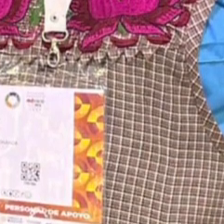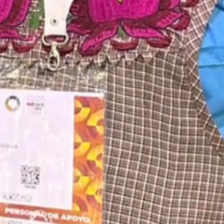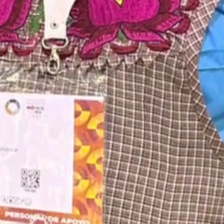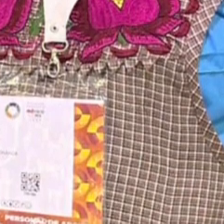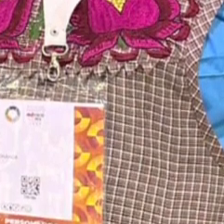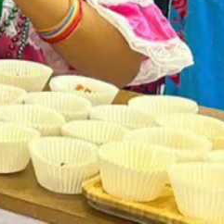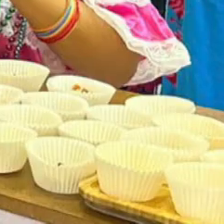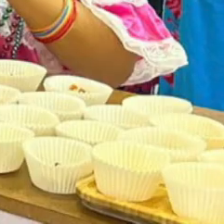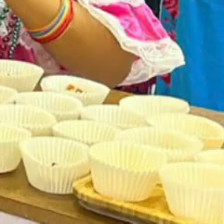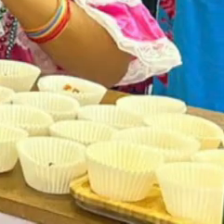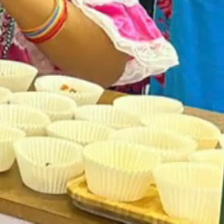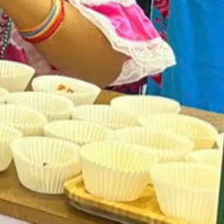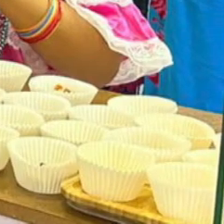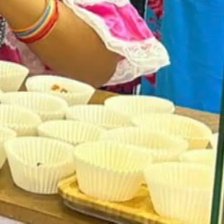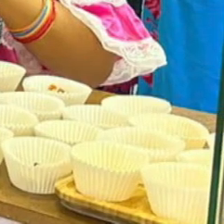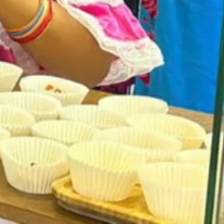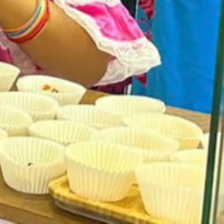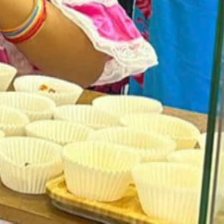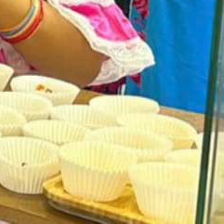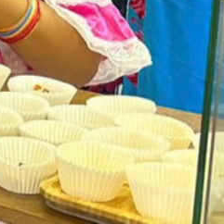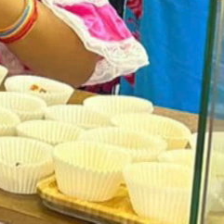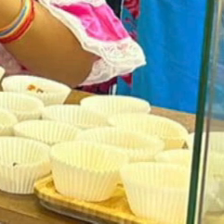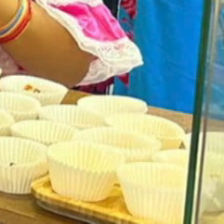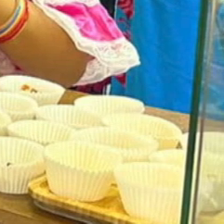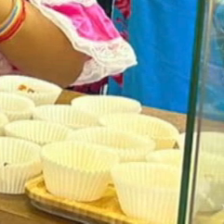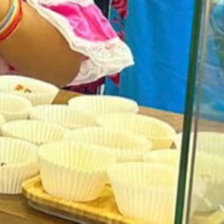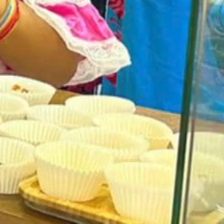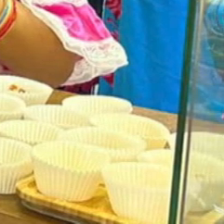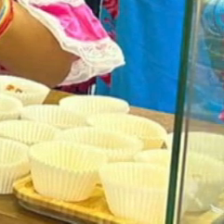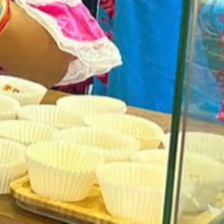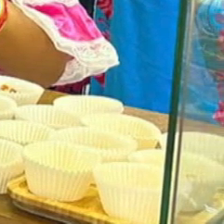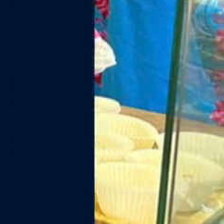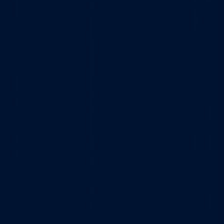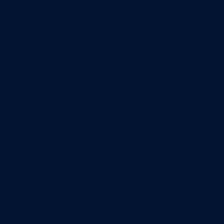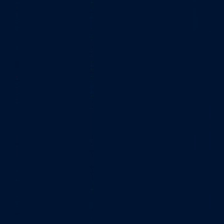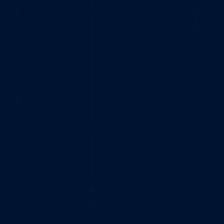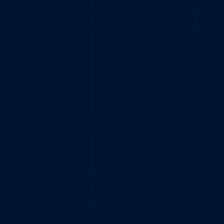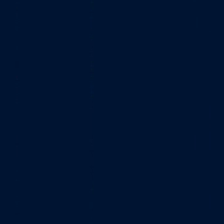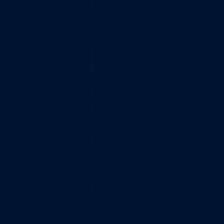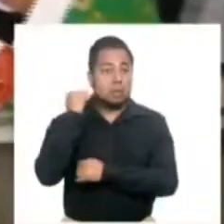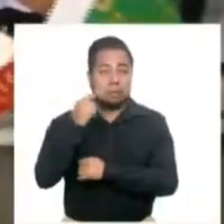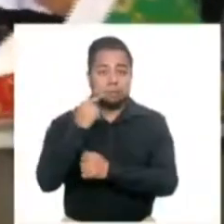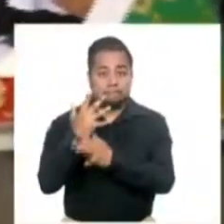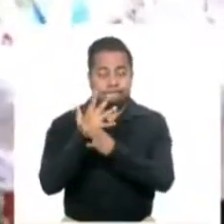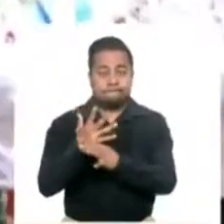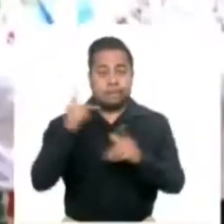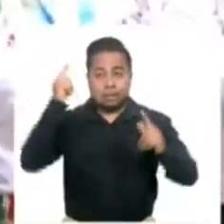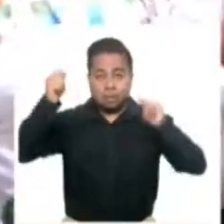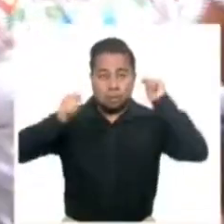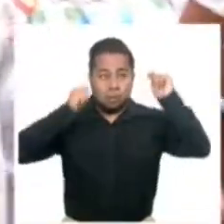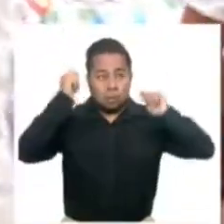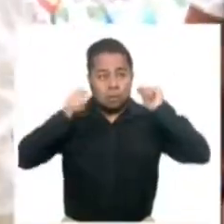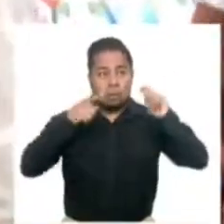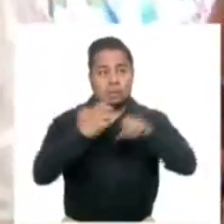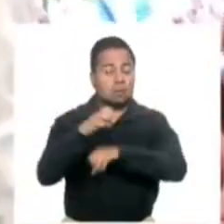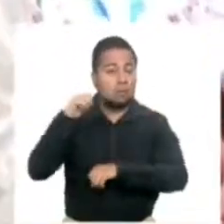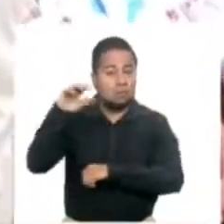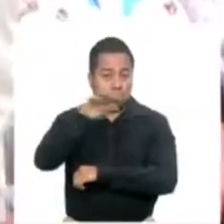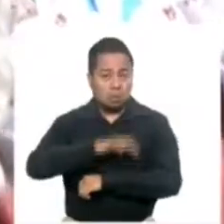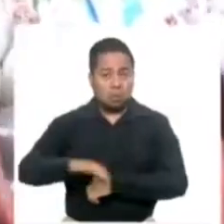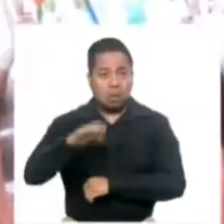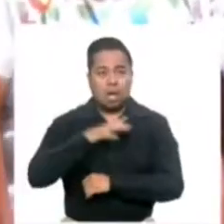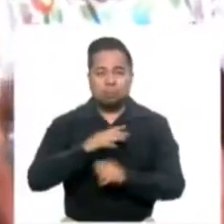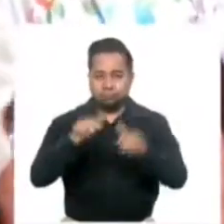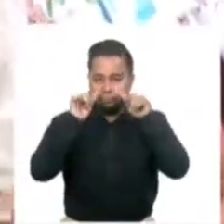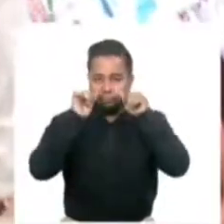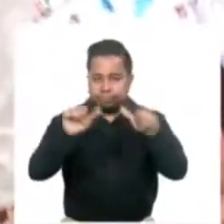atractivos de las ocho regiones de la entidad así como de sus pueblos mágicos y rutas turísticas el turismo en Oaxaca tiene